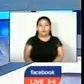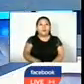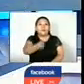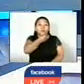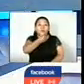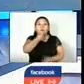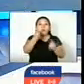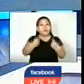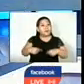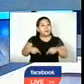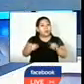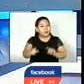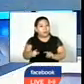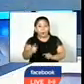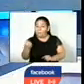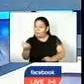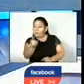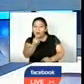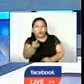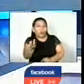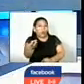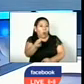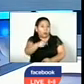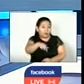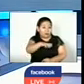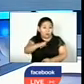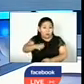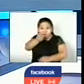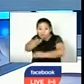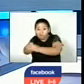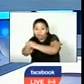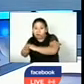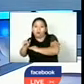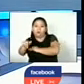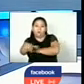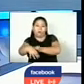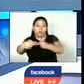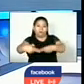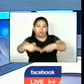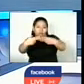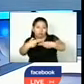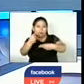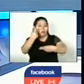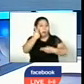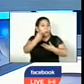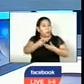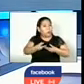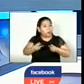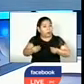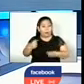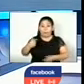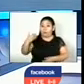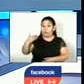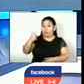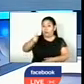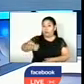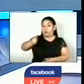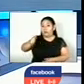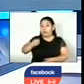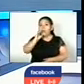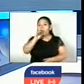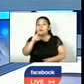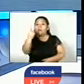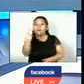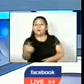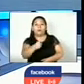Continuamos con más información, la cantidad de migrantes salvadoreños en la frontera sur de los Estados Unidos ha disminuido durante los últimos meses, de acuerdo al encargado de